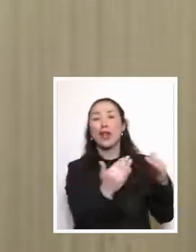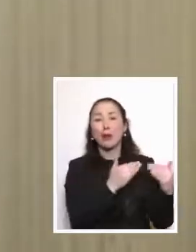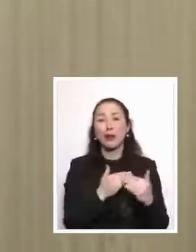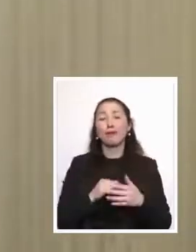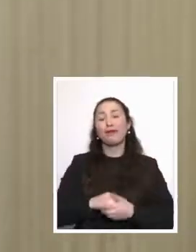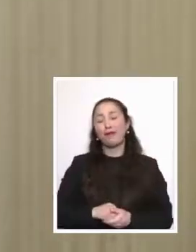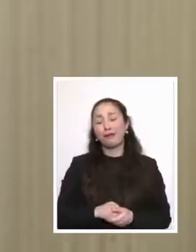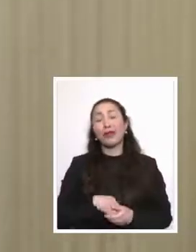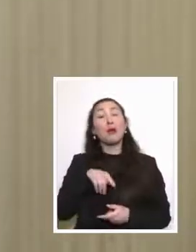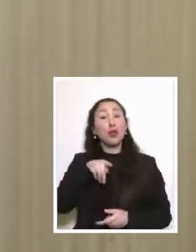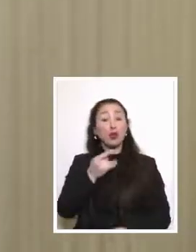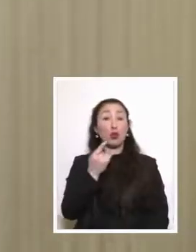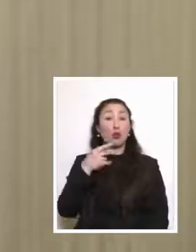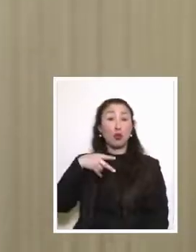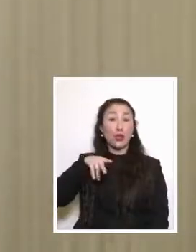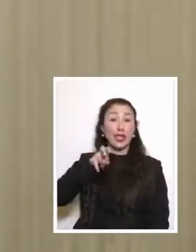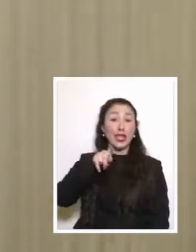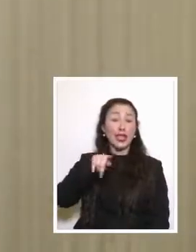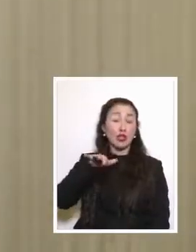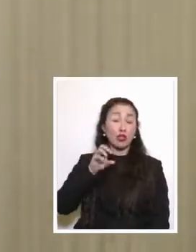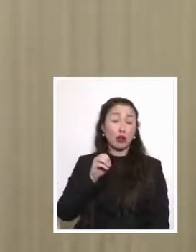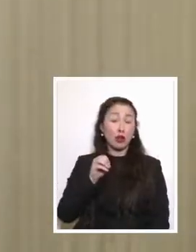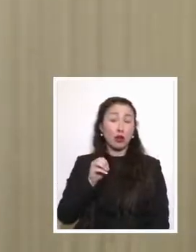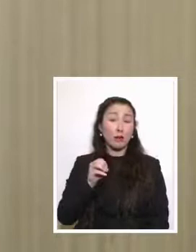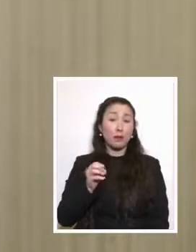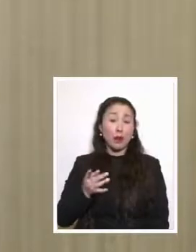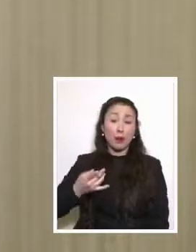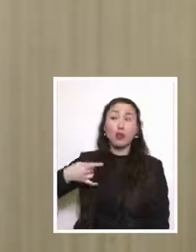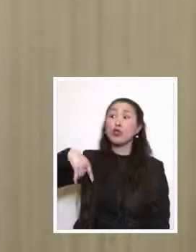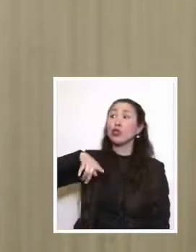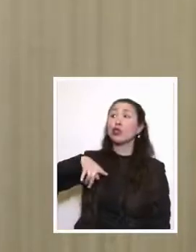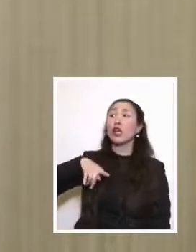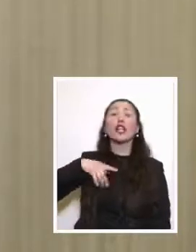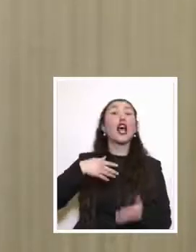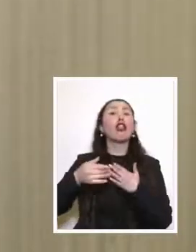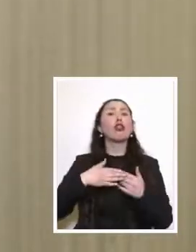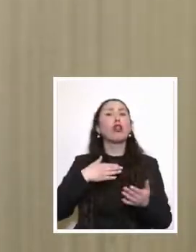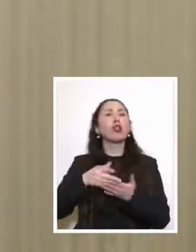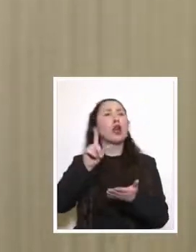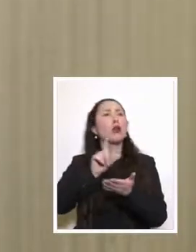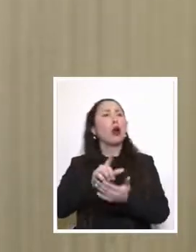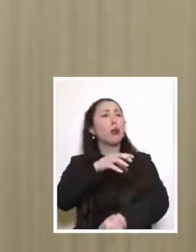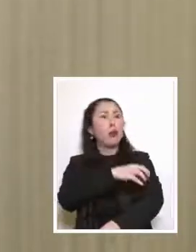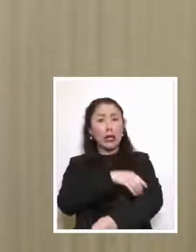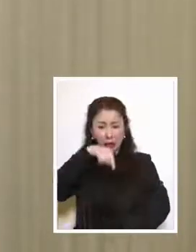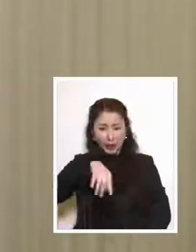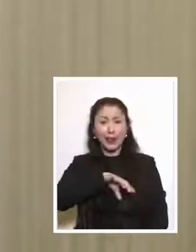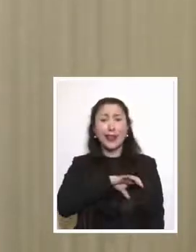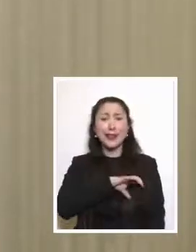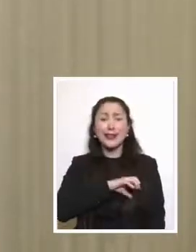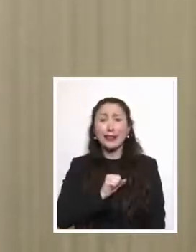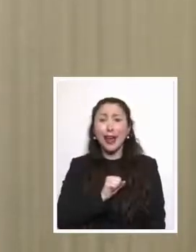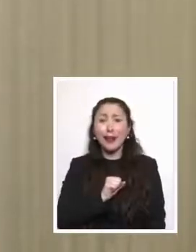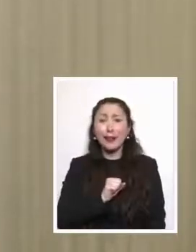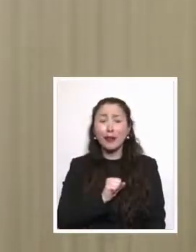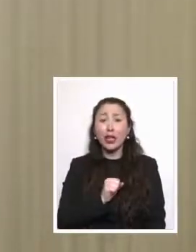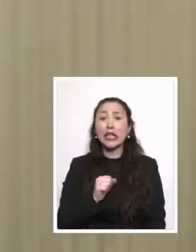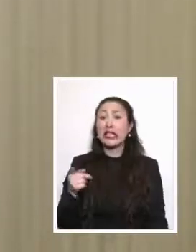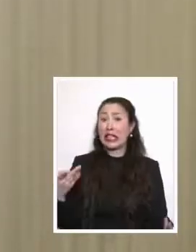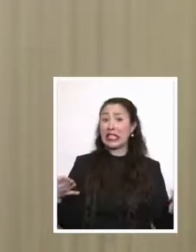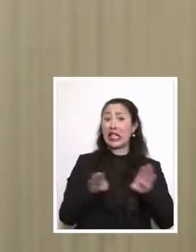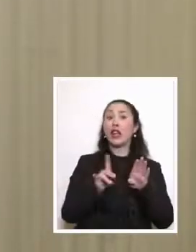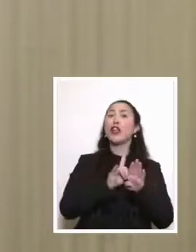de la UNESCO, que la oficina regional, para los que no sepan, está aquí, está en esta ciudad, así que está abierta a todos